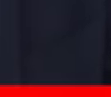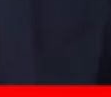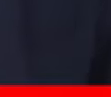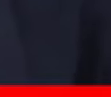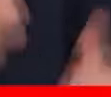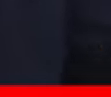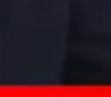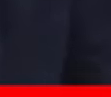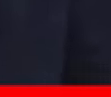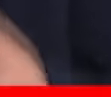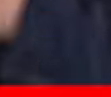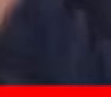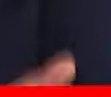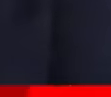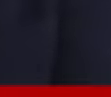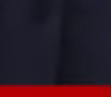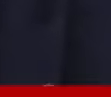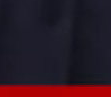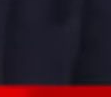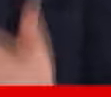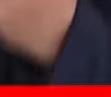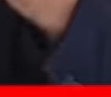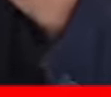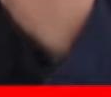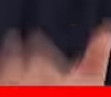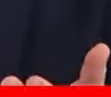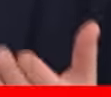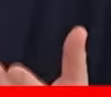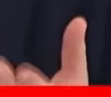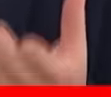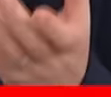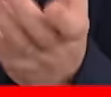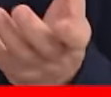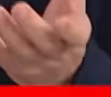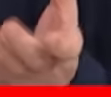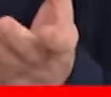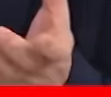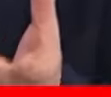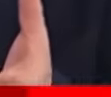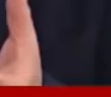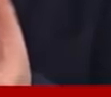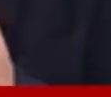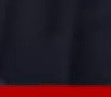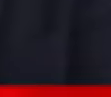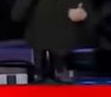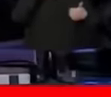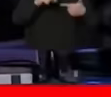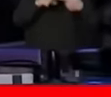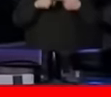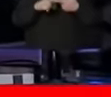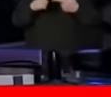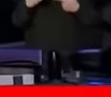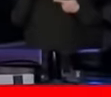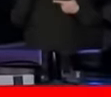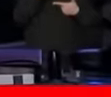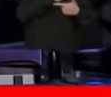es Córdoba. En Córdoba viene trabajando mucho y él fue a Santa Fe, inició esto de crear en el lugar este de Central